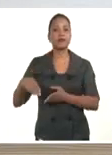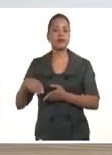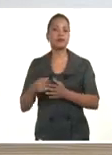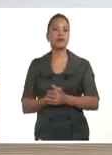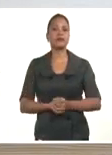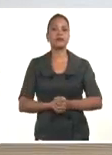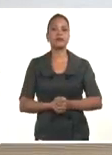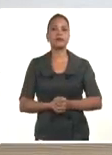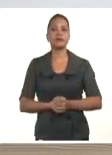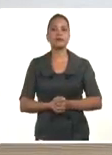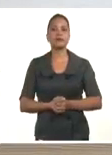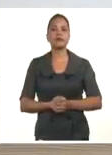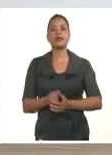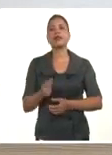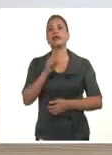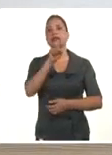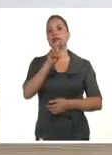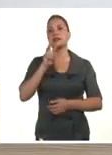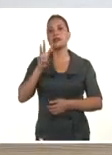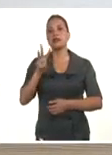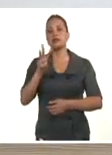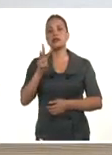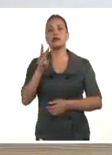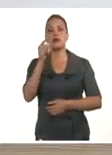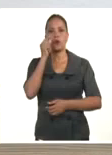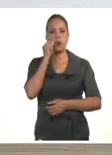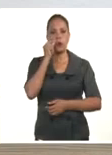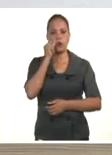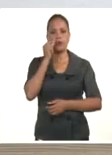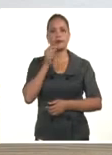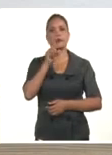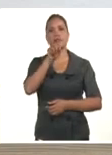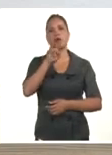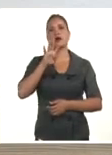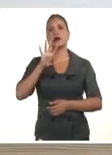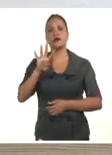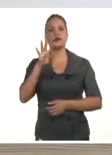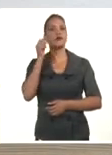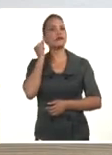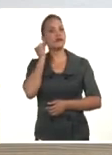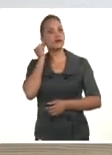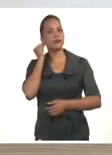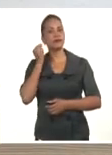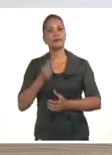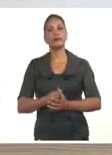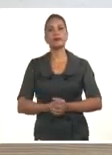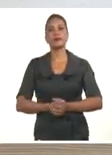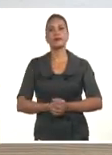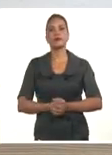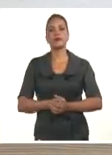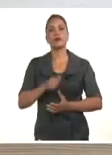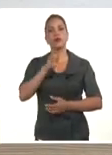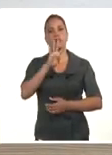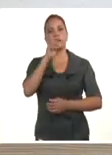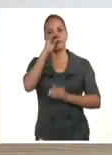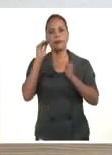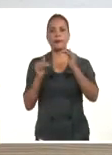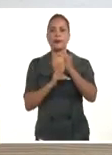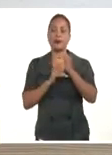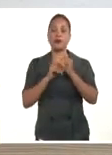están 13 masculinos, 14 femeninos, 4 menores de